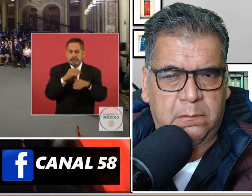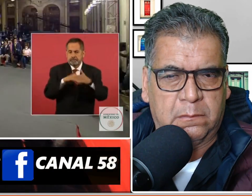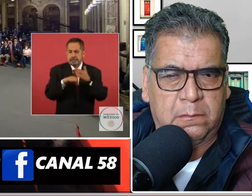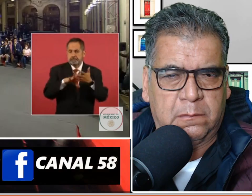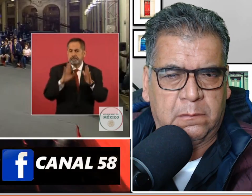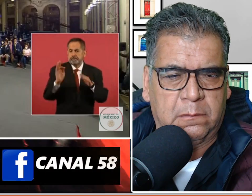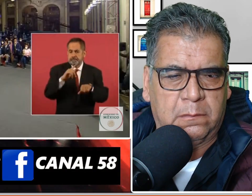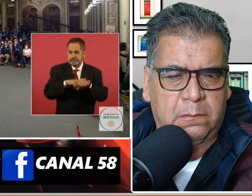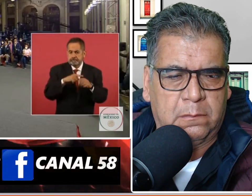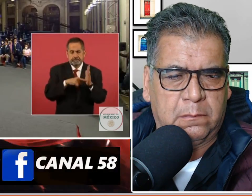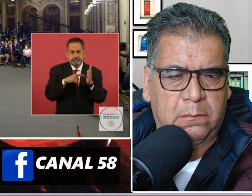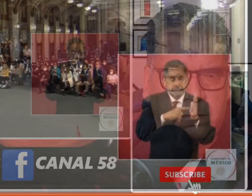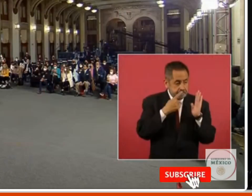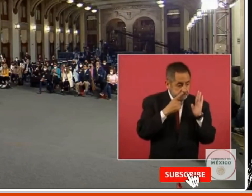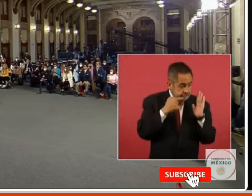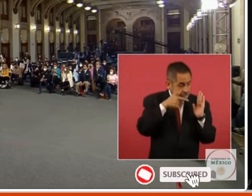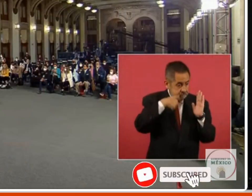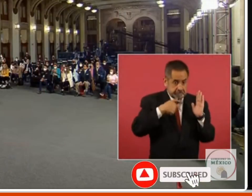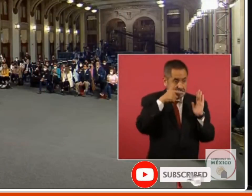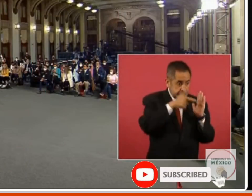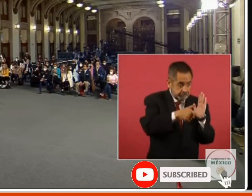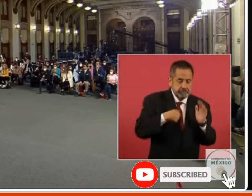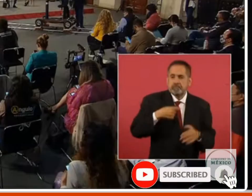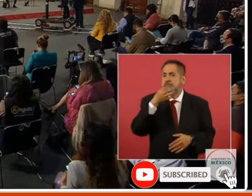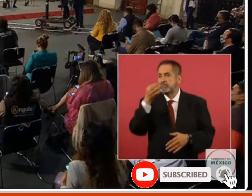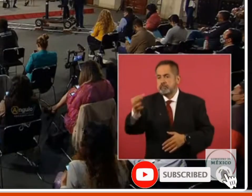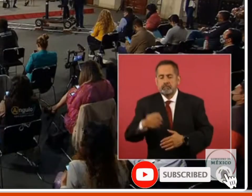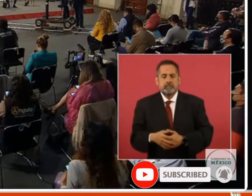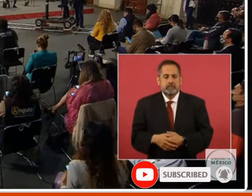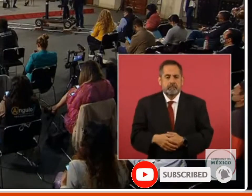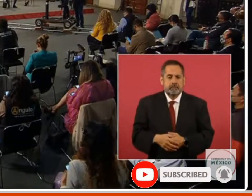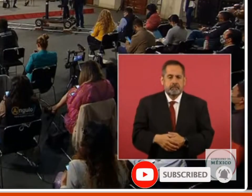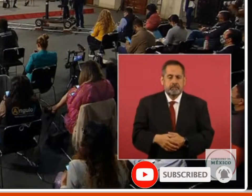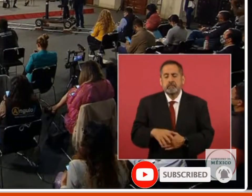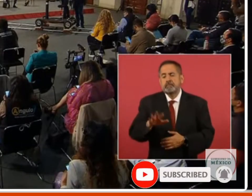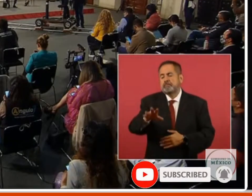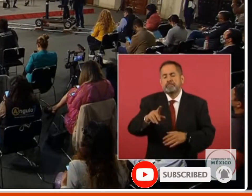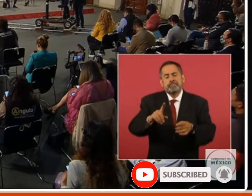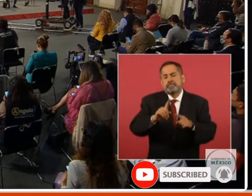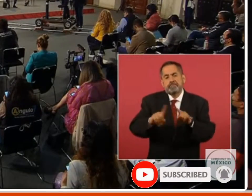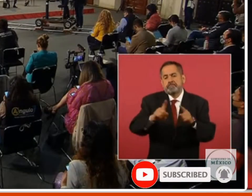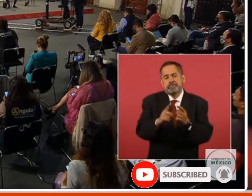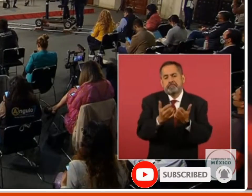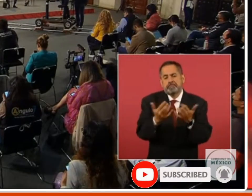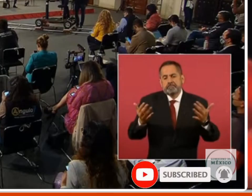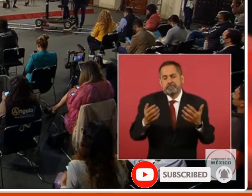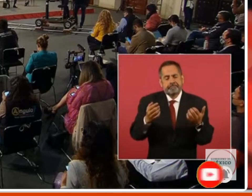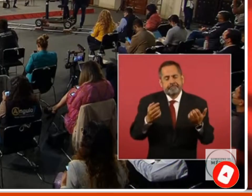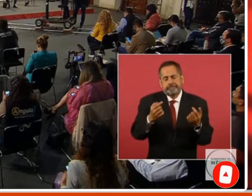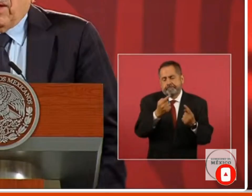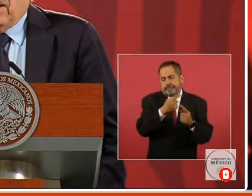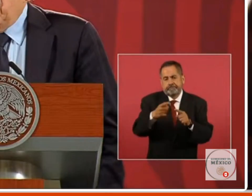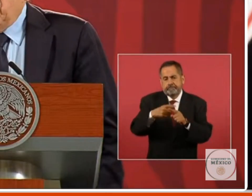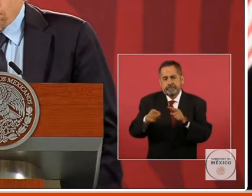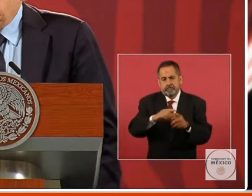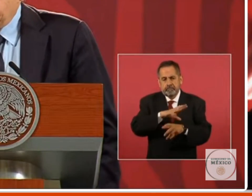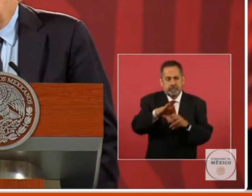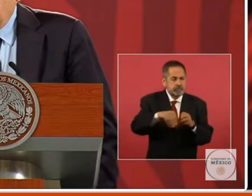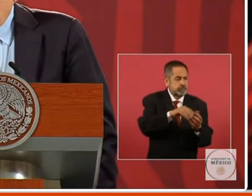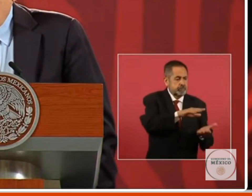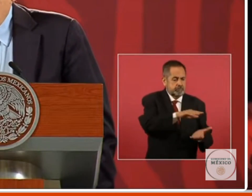están sometidos a la ley de prevención de las operaciones con recursos de procedencia ilícita, eso sí,